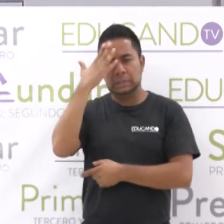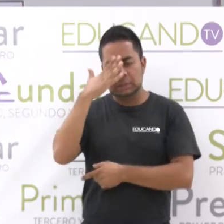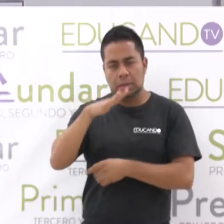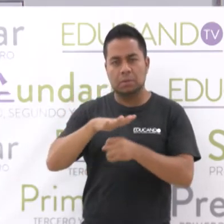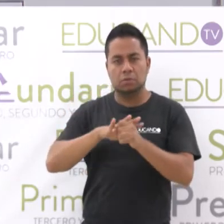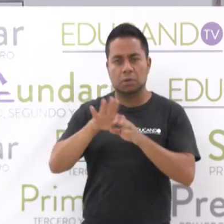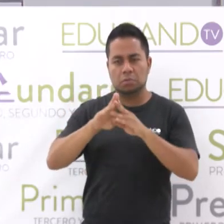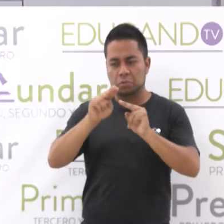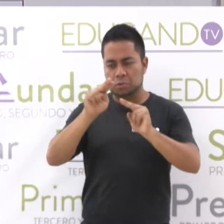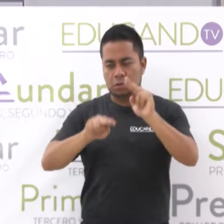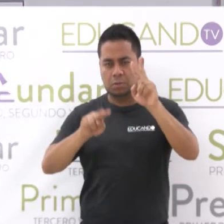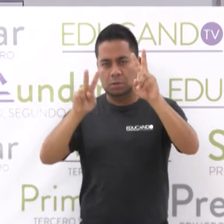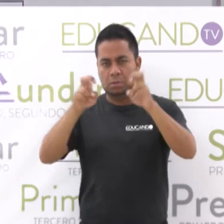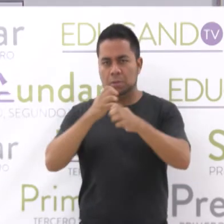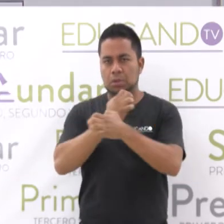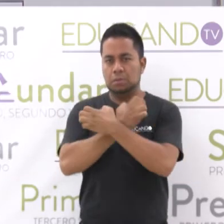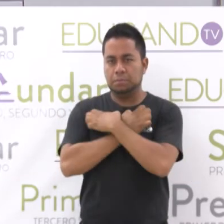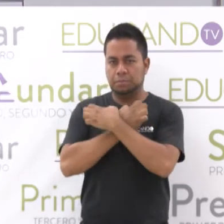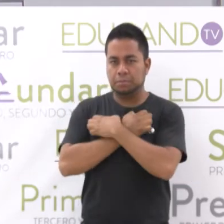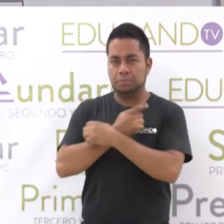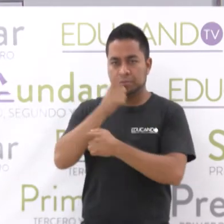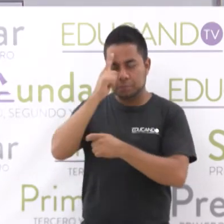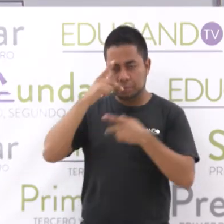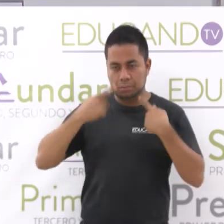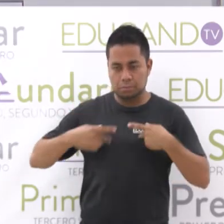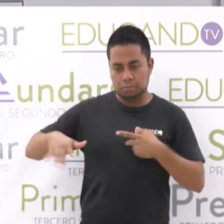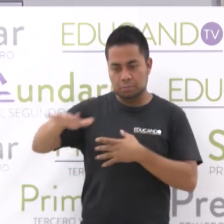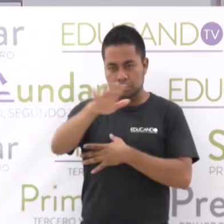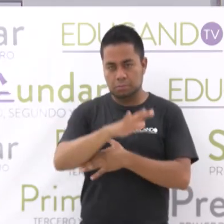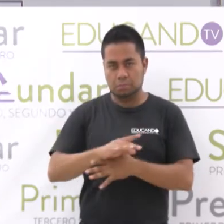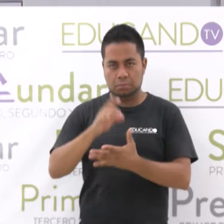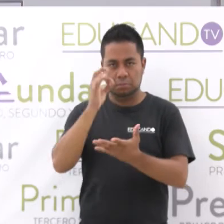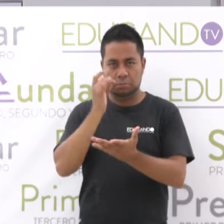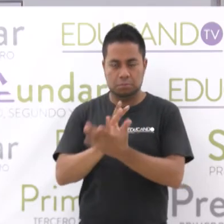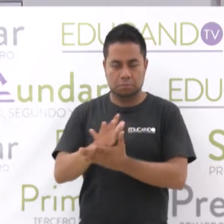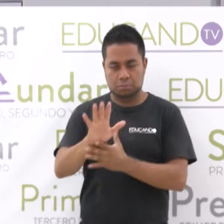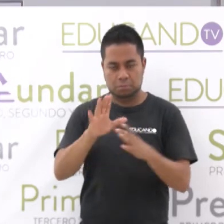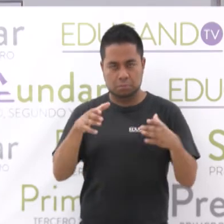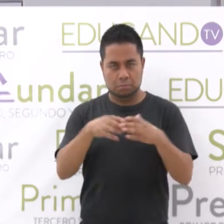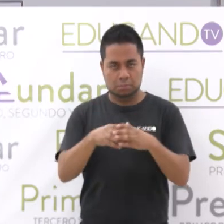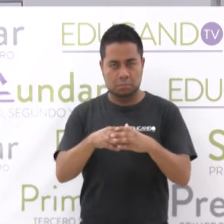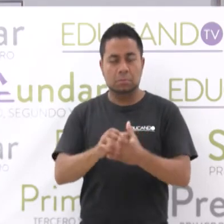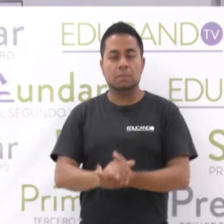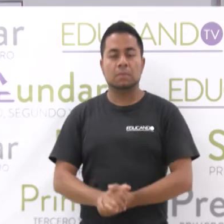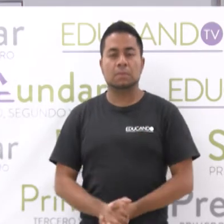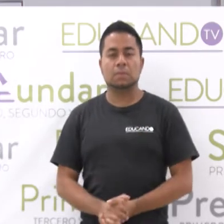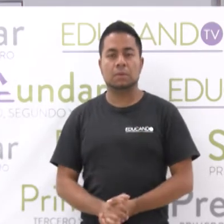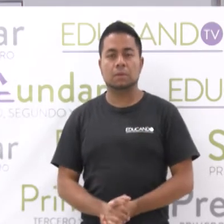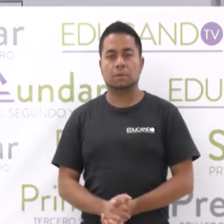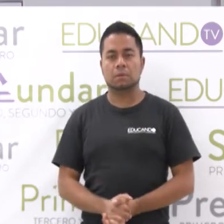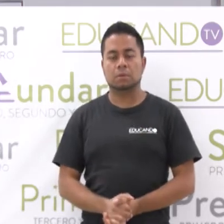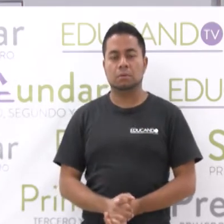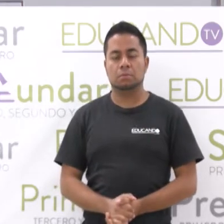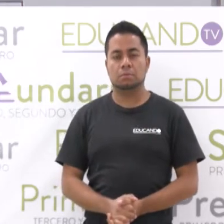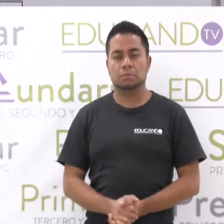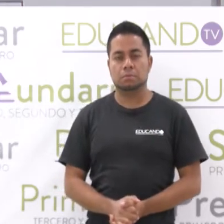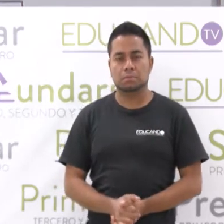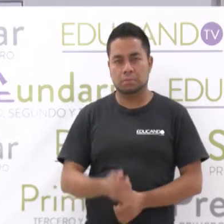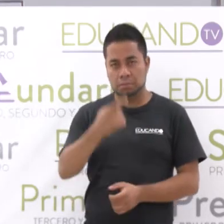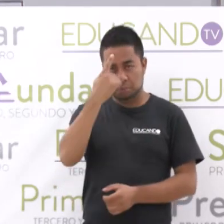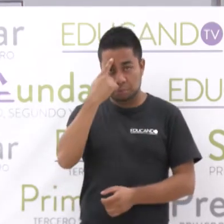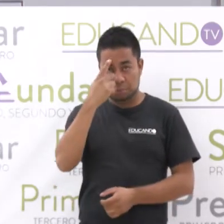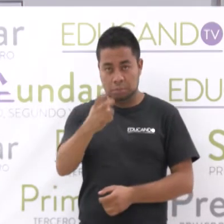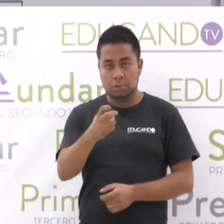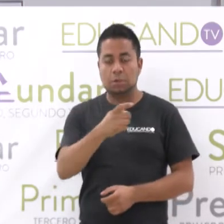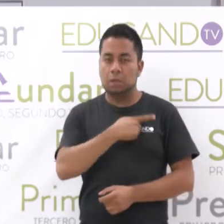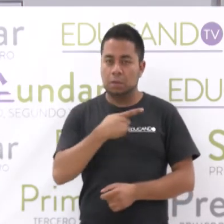conocer el nivel de educación de una población determinada. Para obtenerlo debes escoger